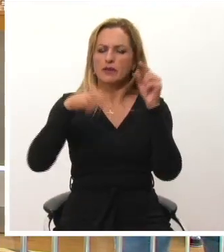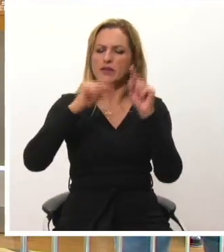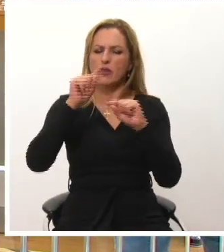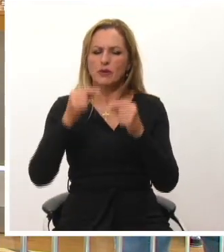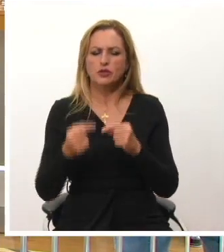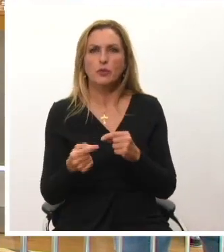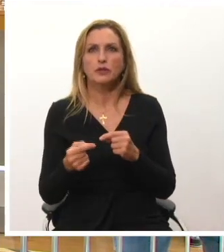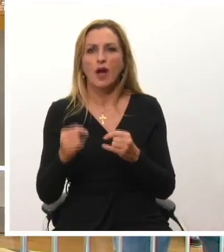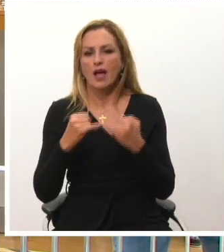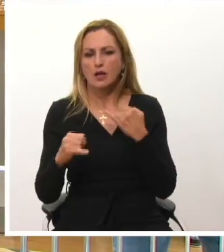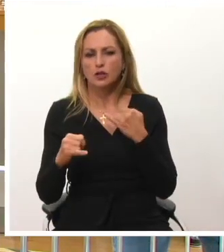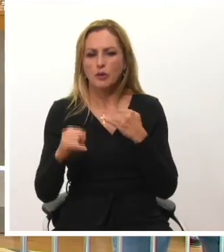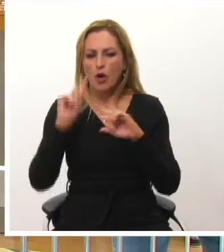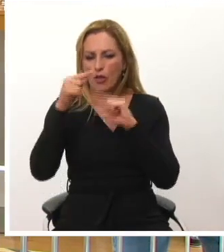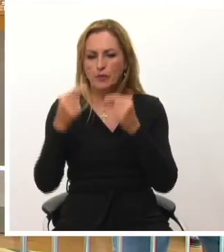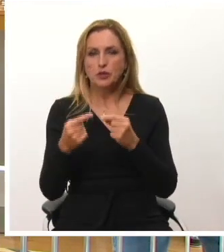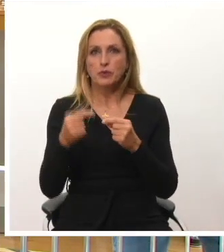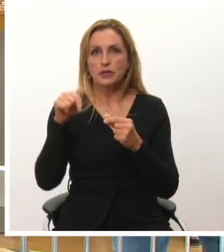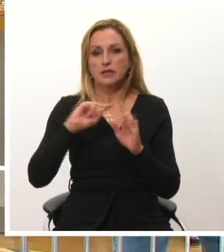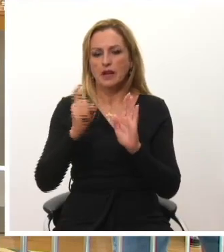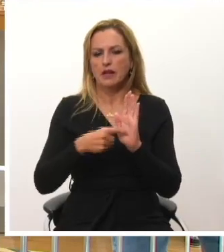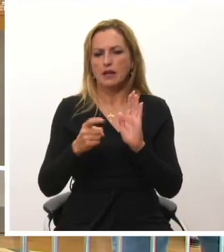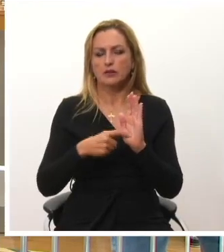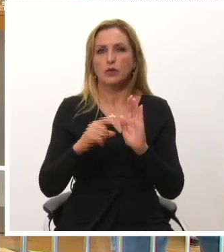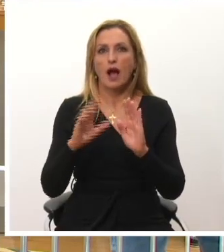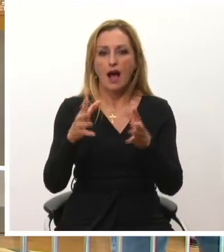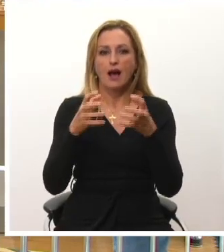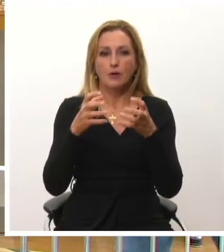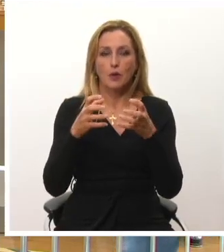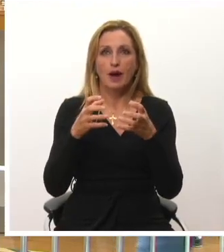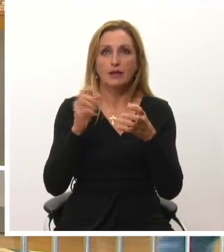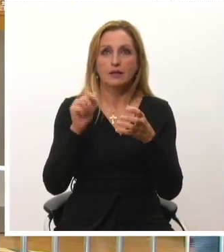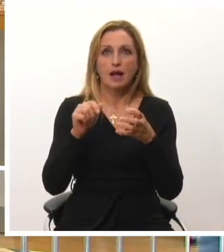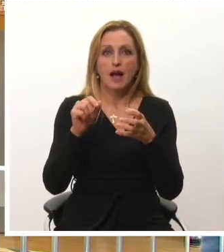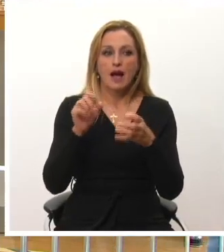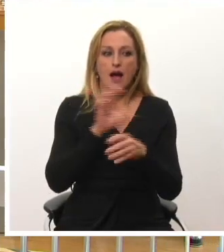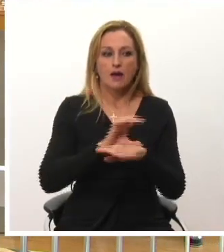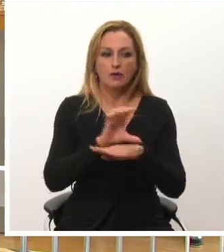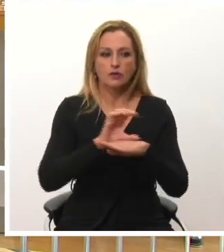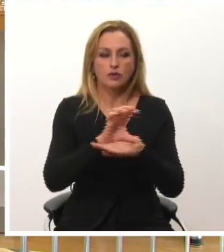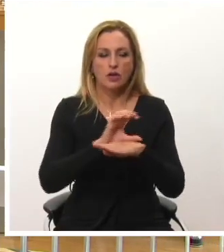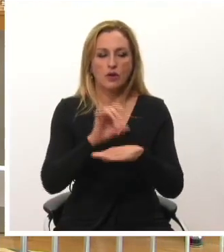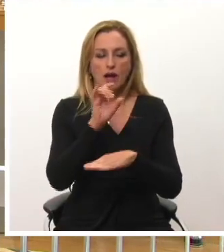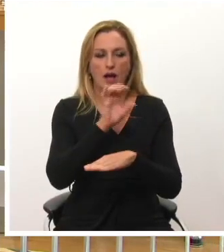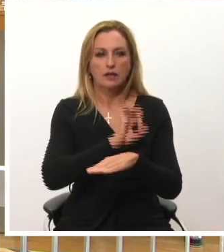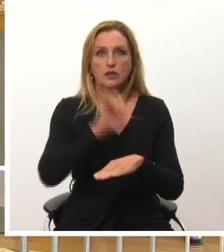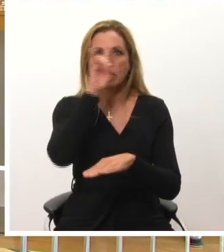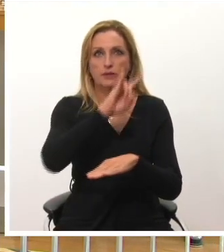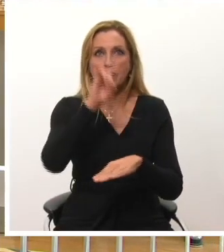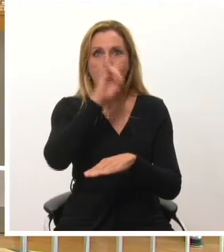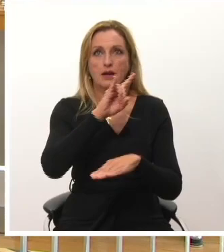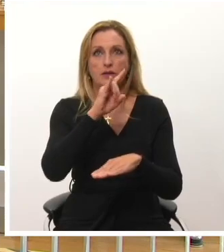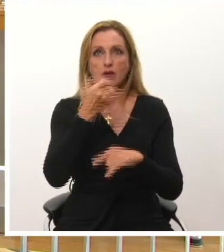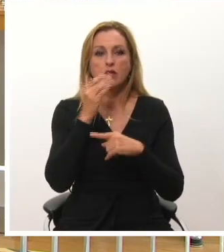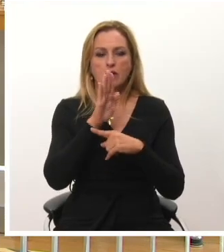del último presupuesto que se va a aprobar esta legislatura como bien ha dicho la consejera xxii por parte de que presenta el